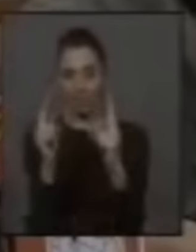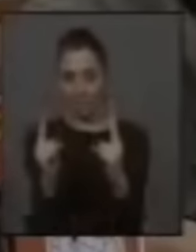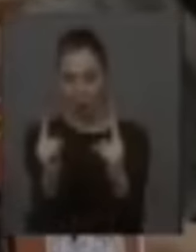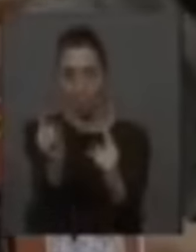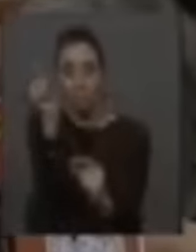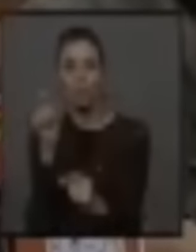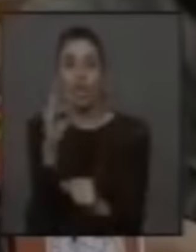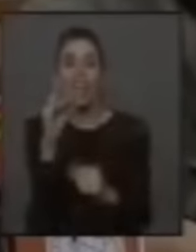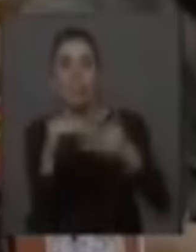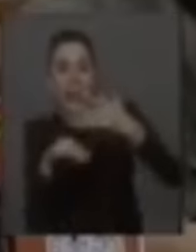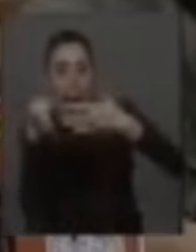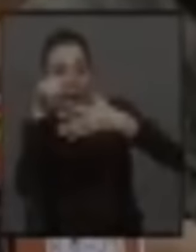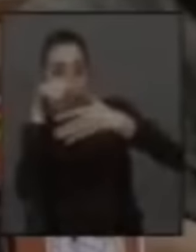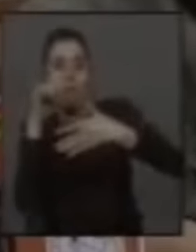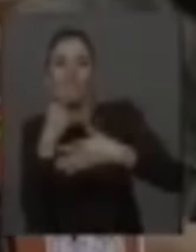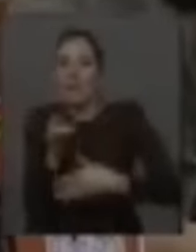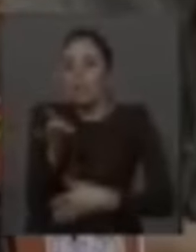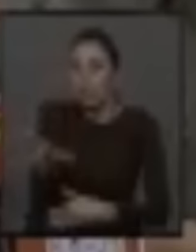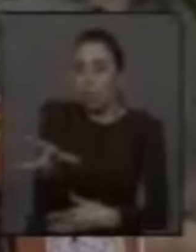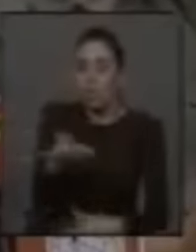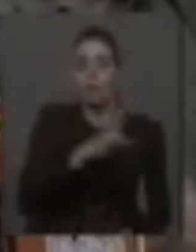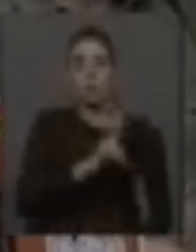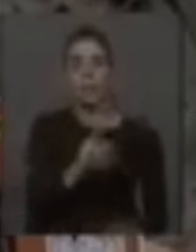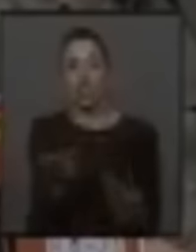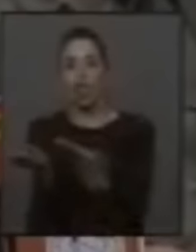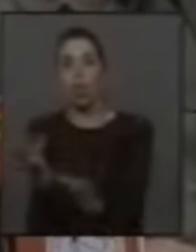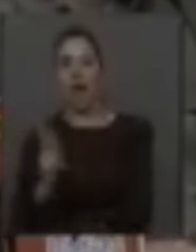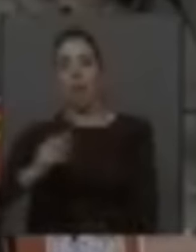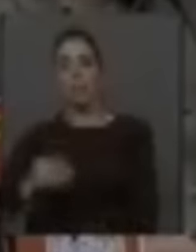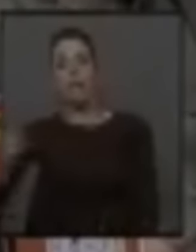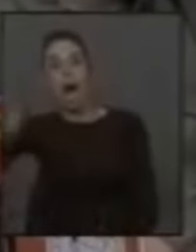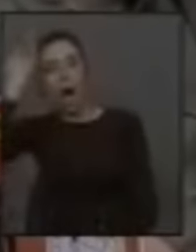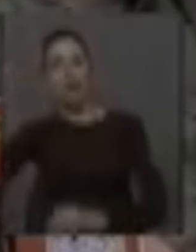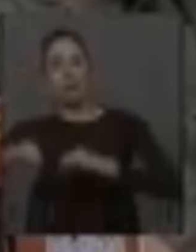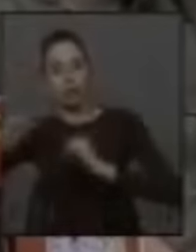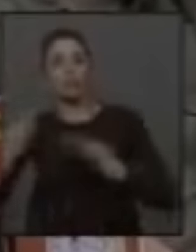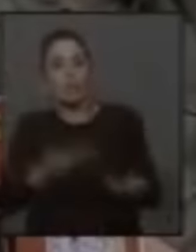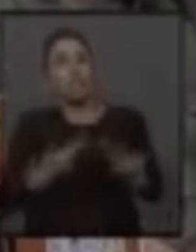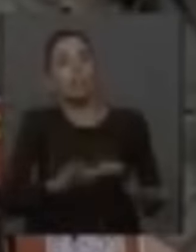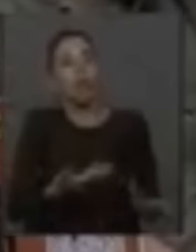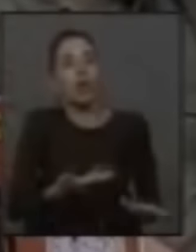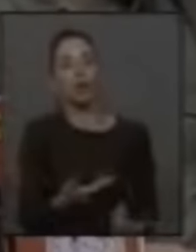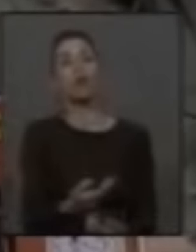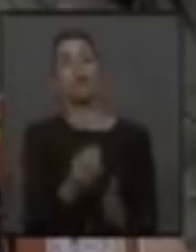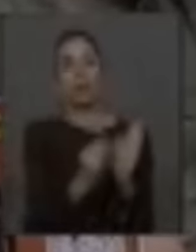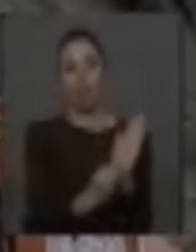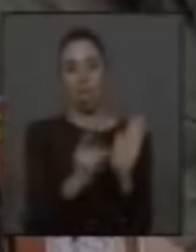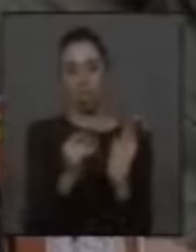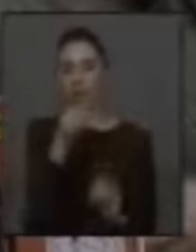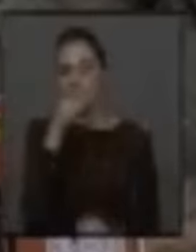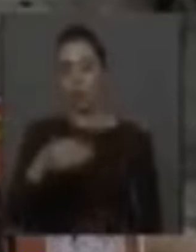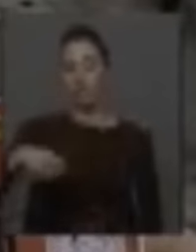se encuentran más vulnerables, no hemos sido capaces de entregarles la dignidad que ellos han dado al país. De acuerdo a los datos del año pasado, y ya lo han